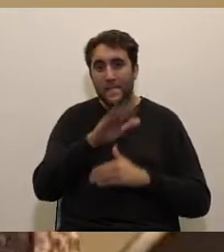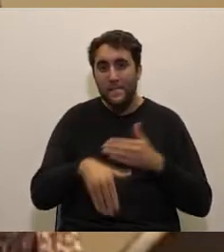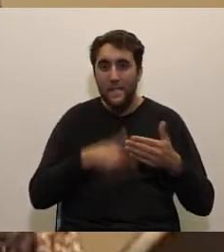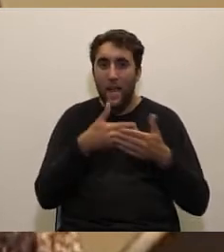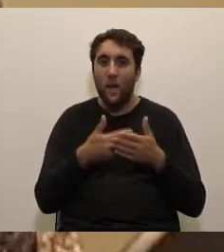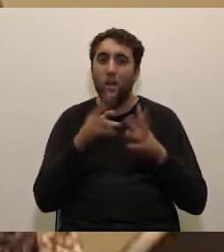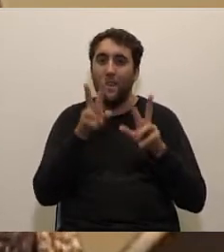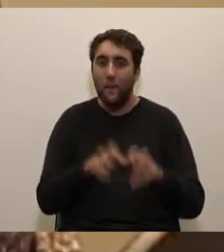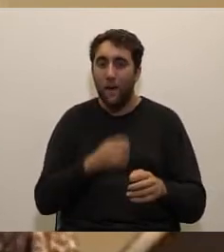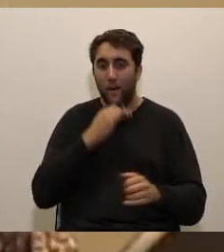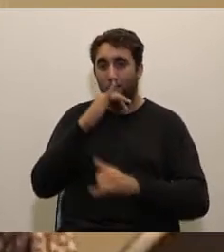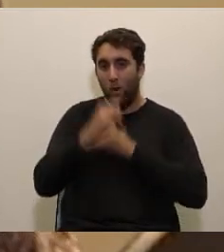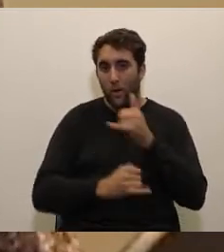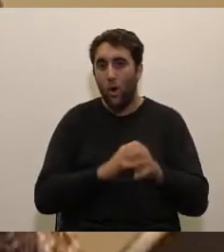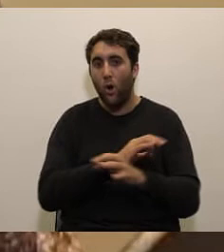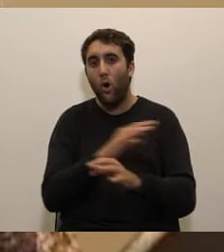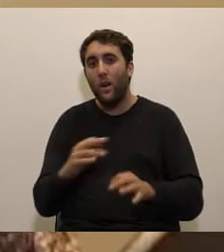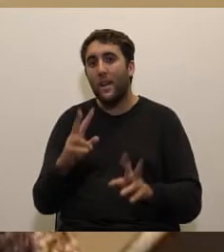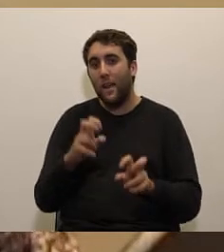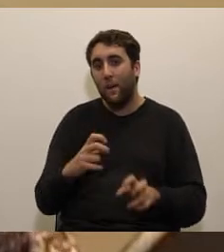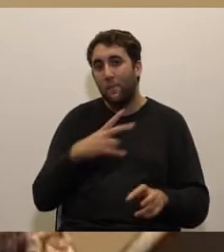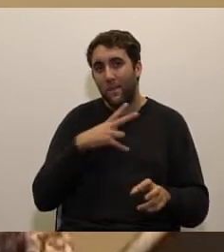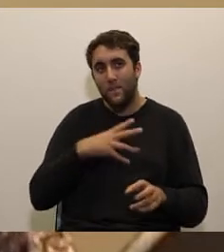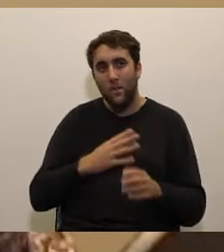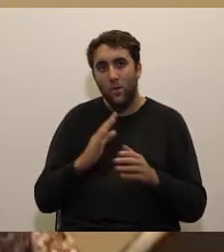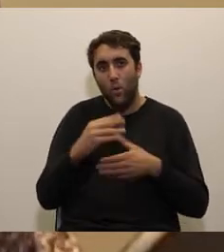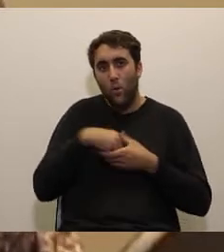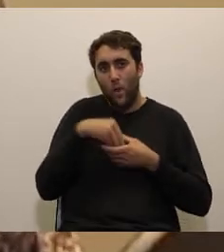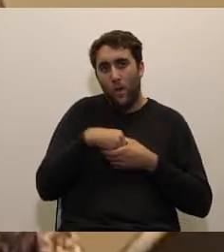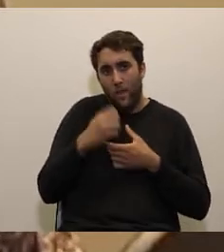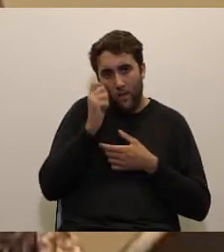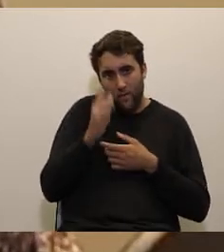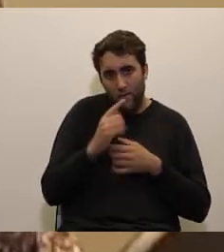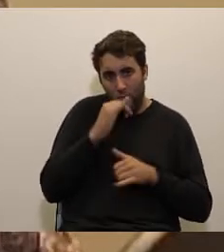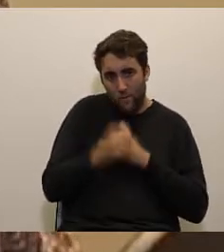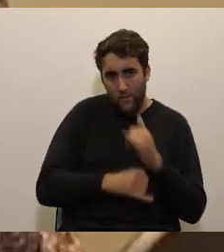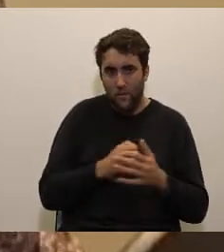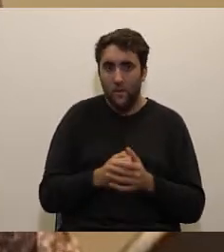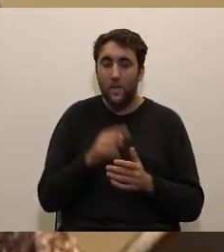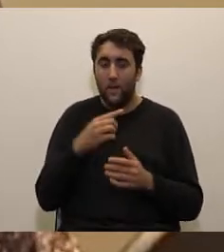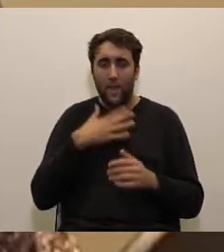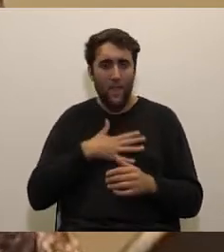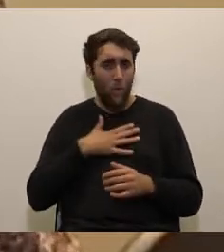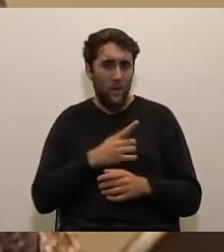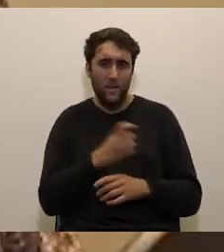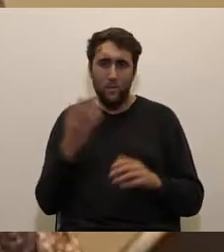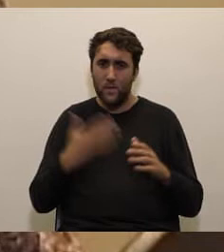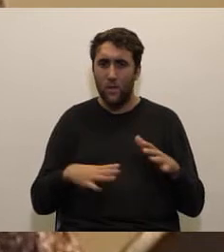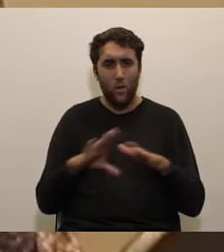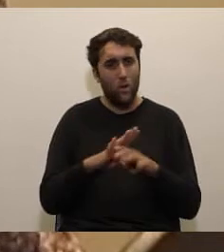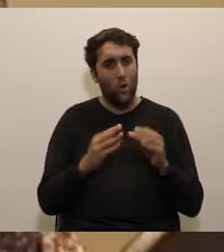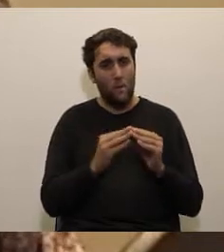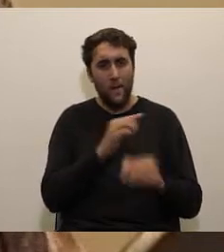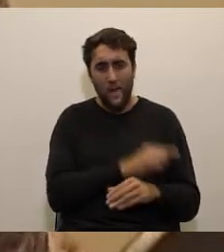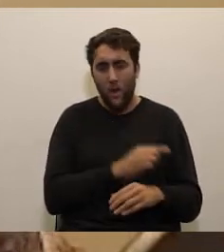de la información y de la privatización del conocimiento y de la información. Estoy plenamente de acuerdo con el Chino en esto de